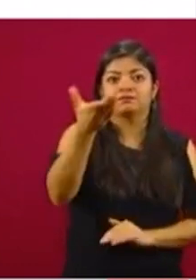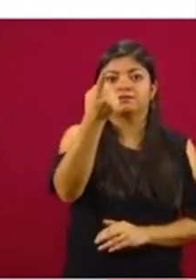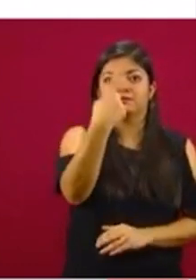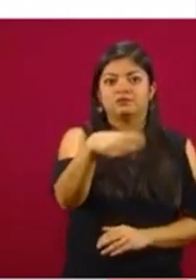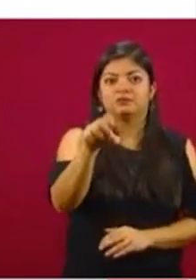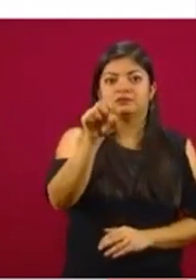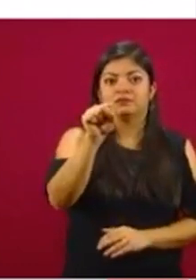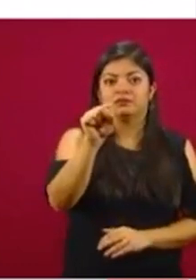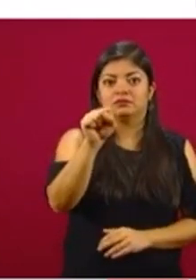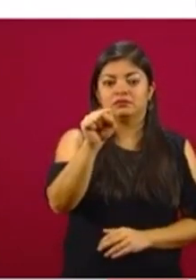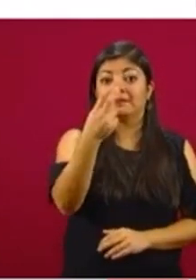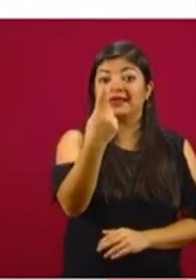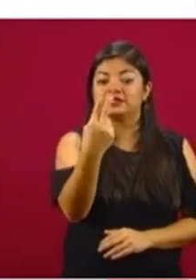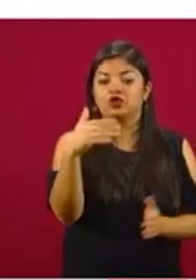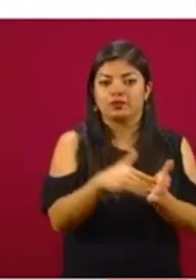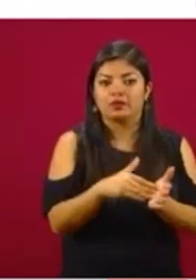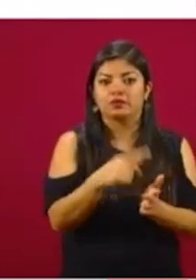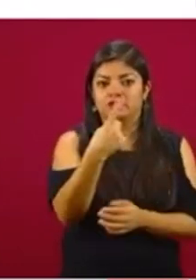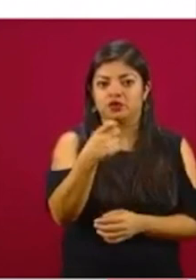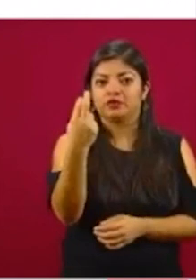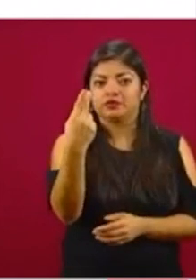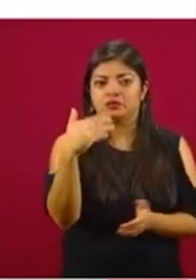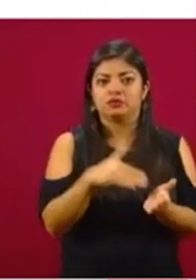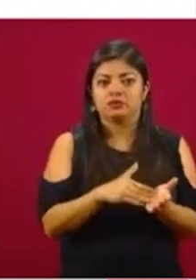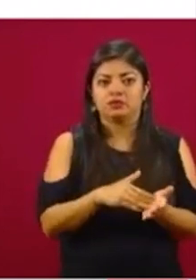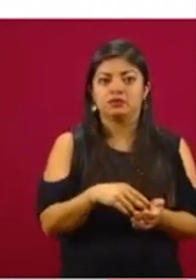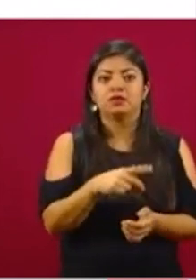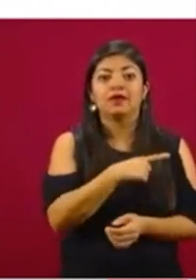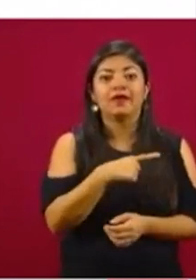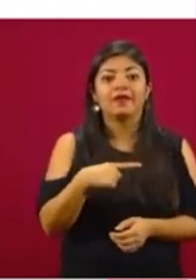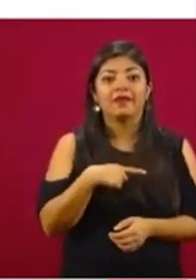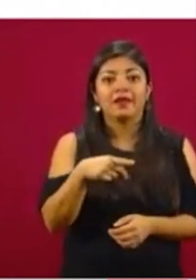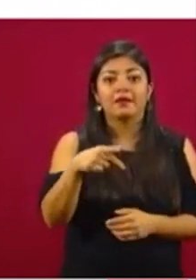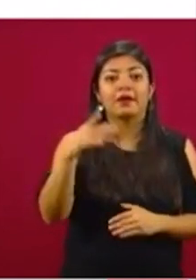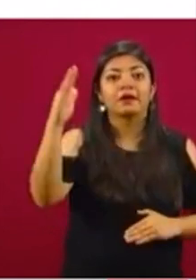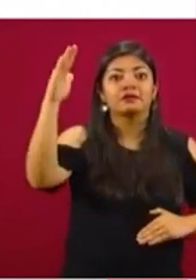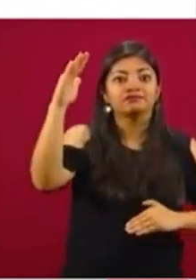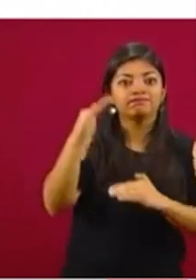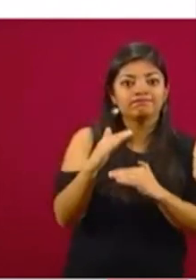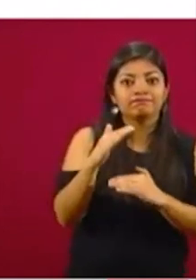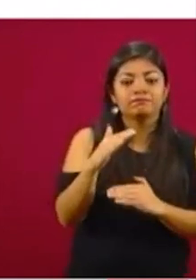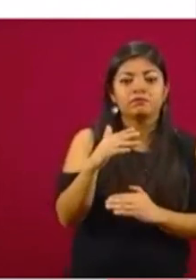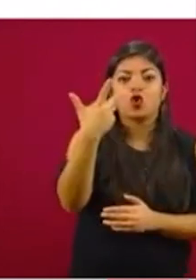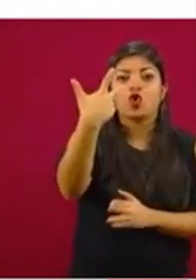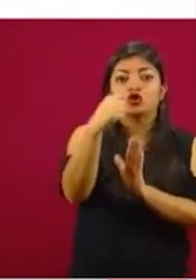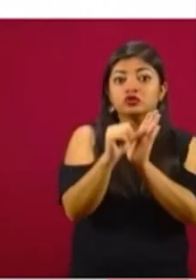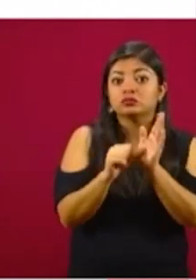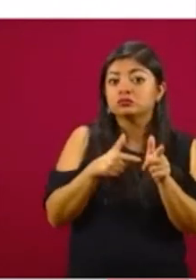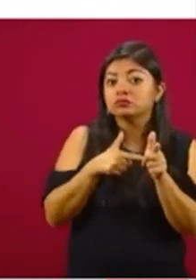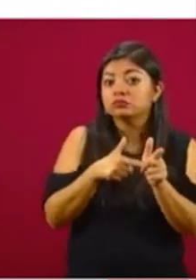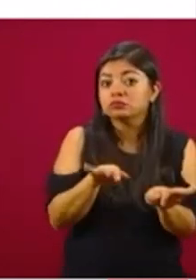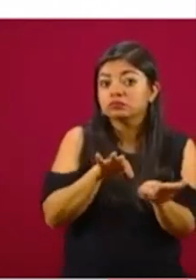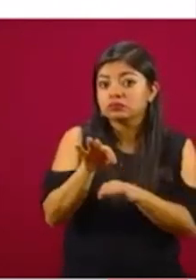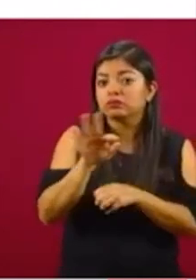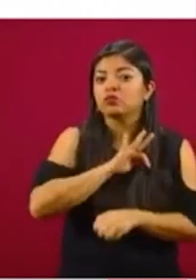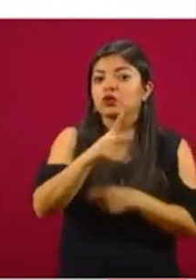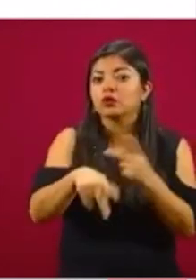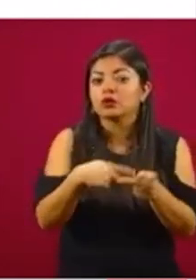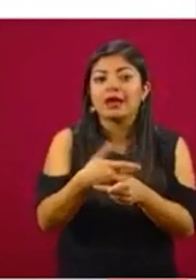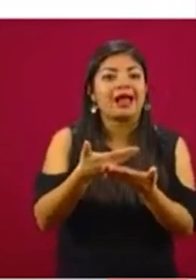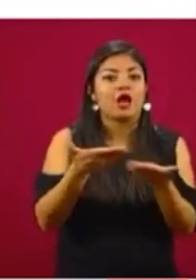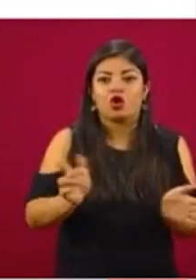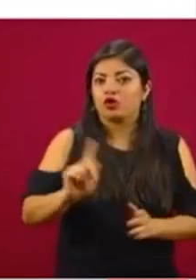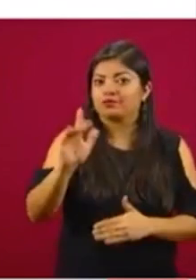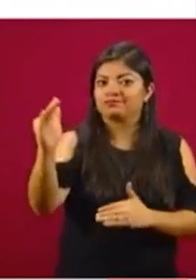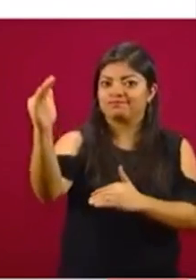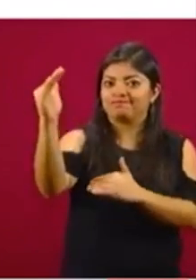se reduce el número de meses que el trabajador debe estar empleado para obtenerlo. Pasa de 8 meses a 4 meses. Entonces, con